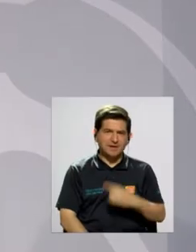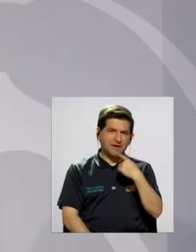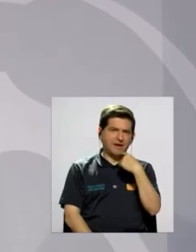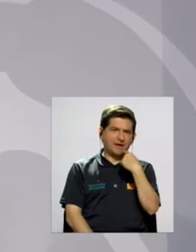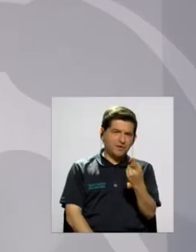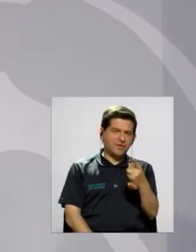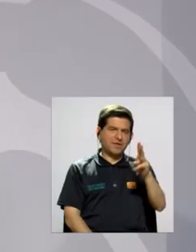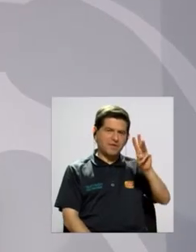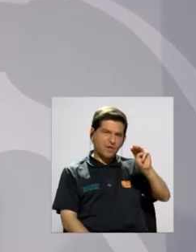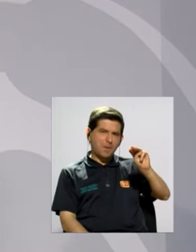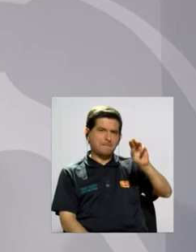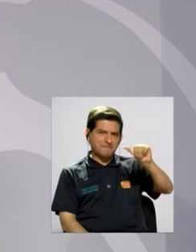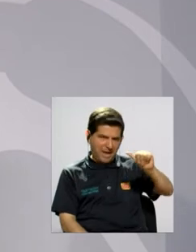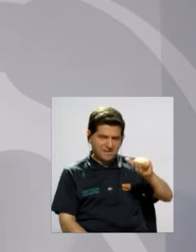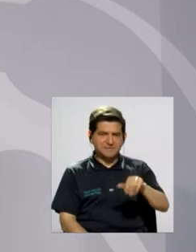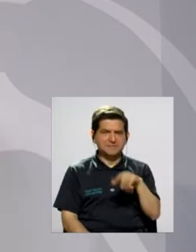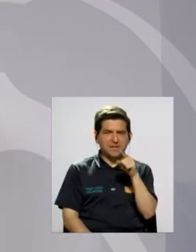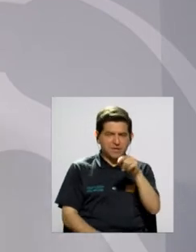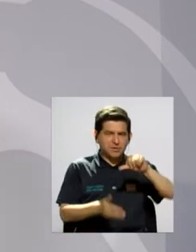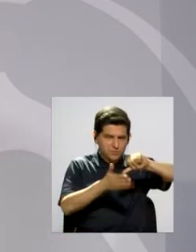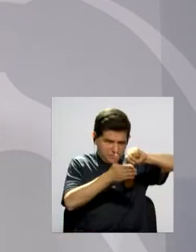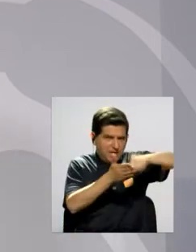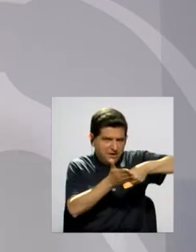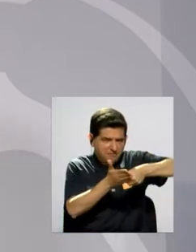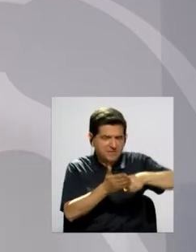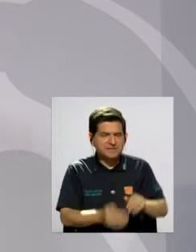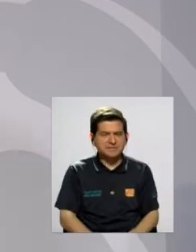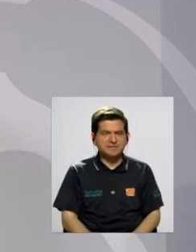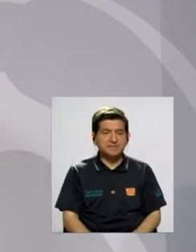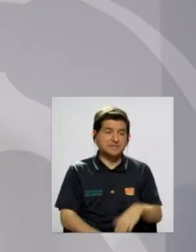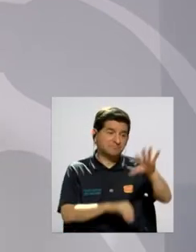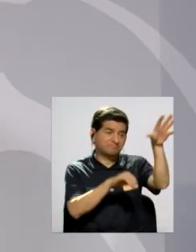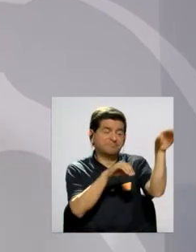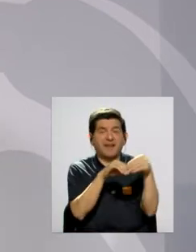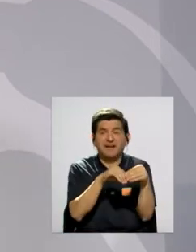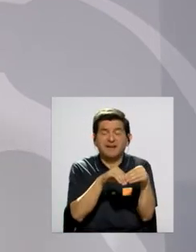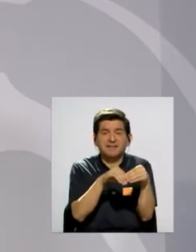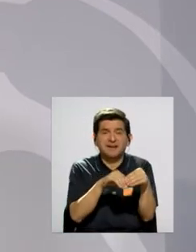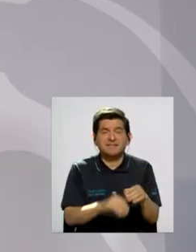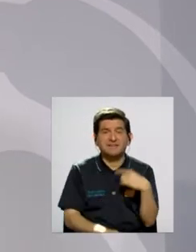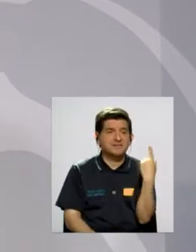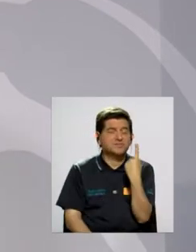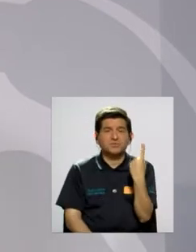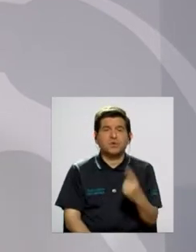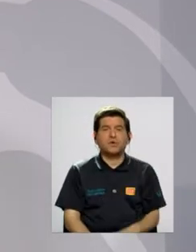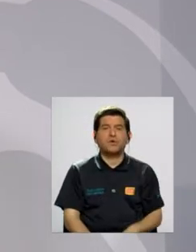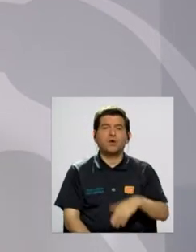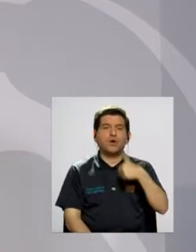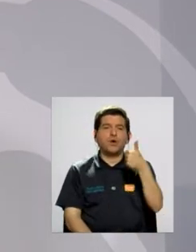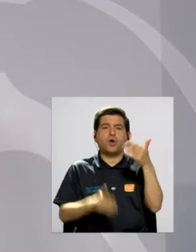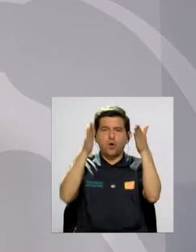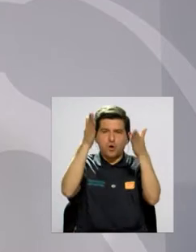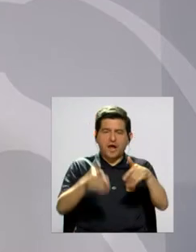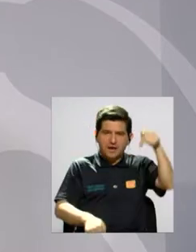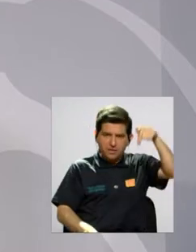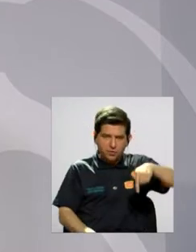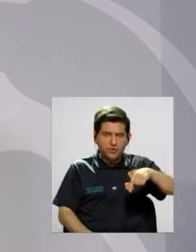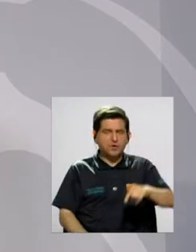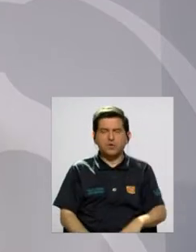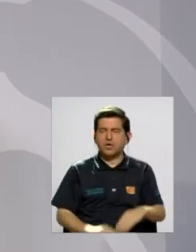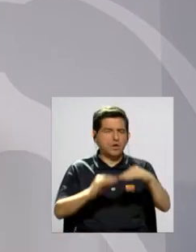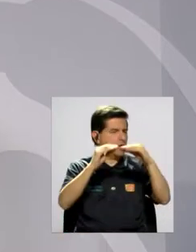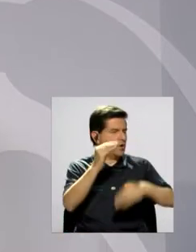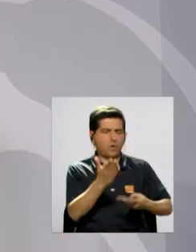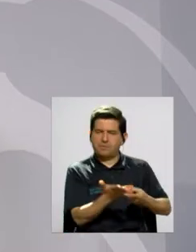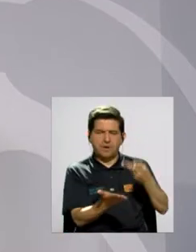planteaba Marcia y que usted fortalece, creo que lo único que hay que agregar es que los ganadores hoy no tienen que menospreciar